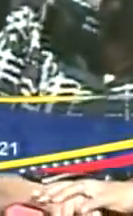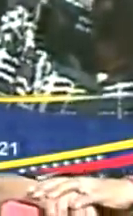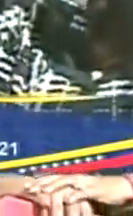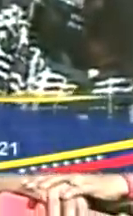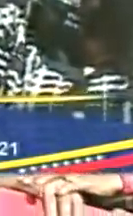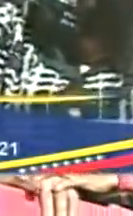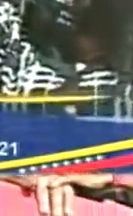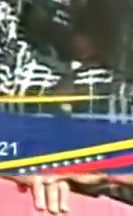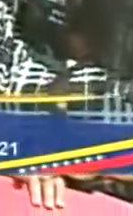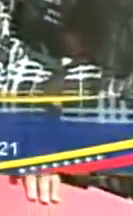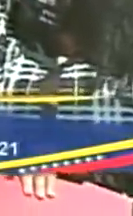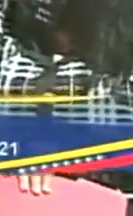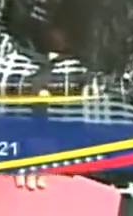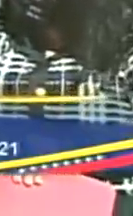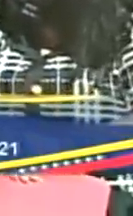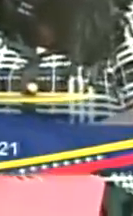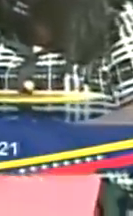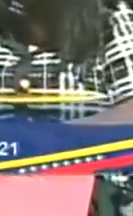soberana.